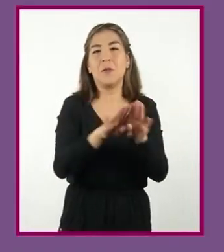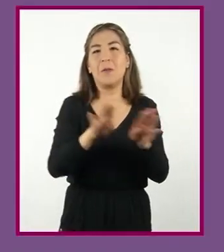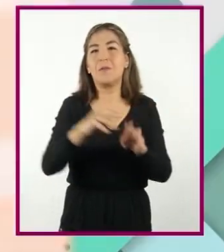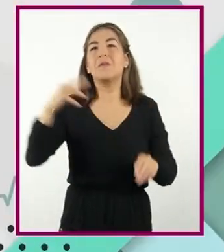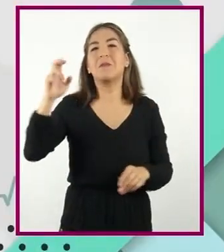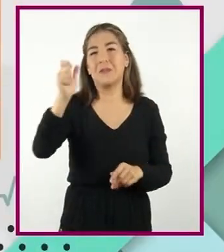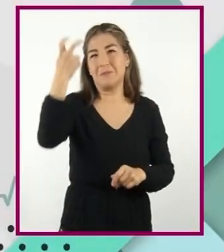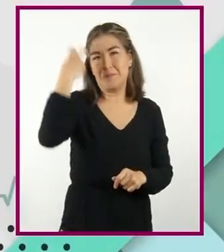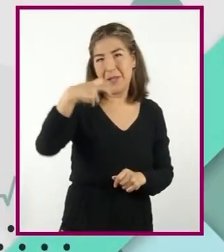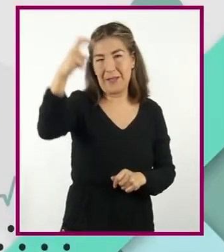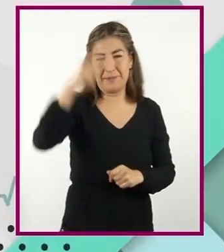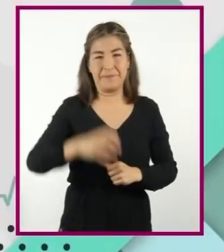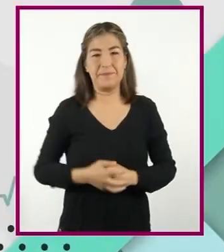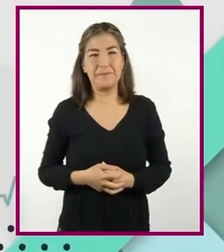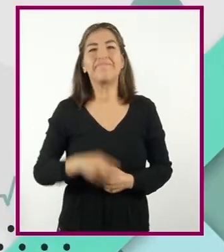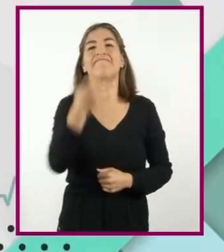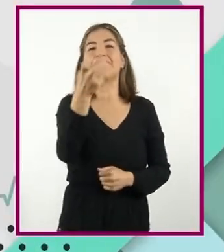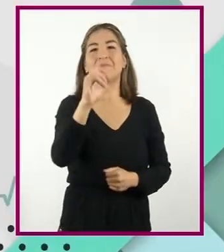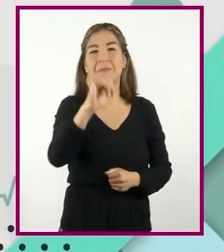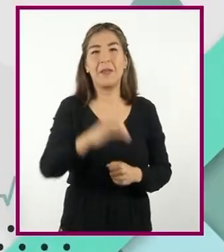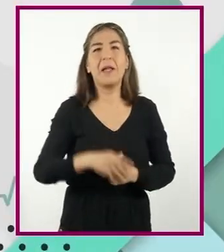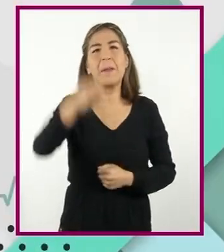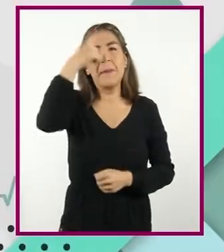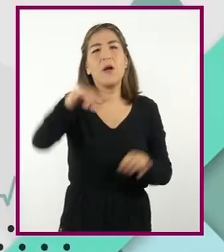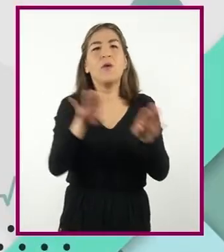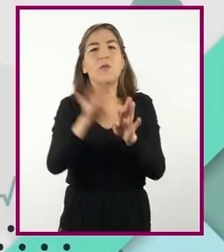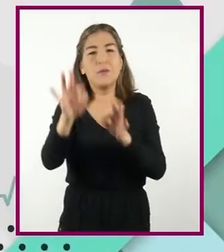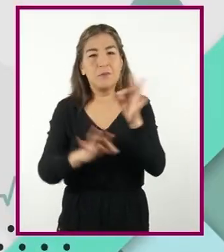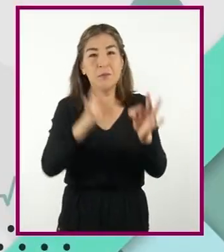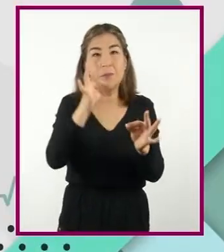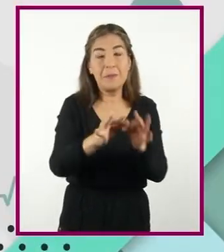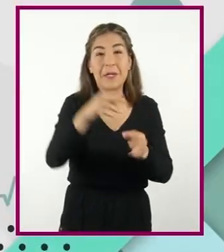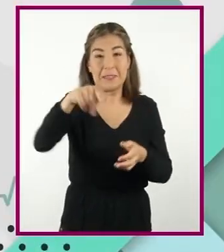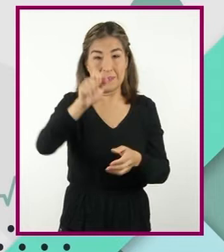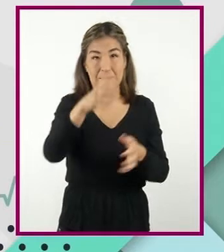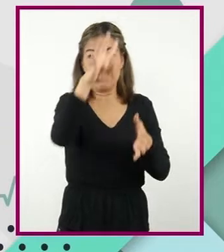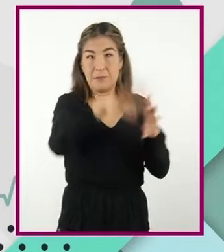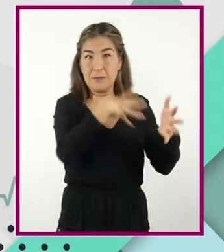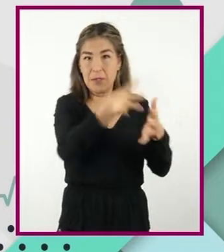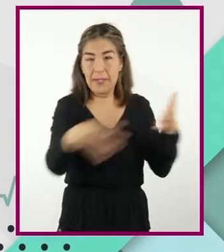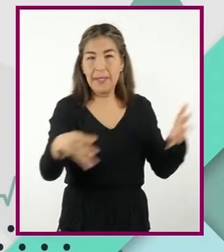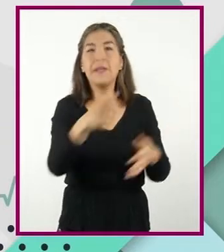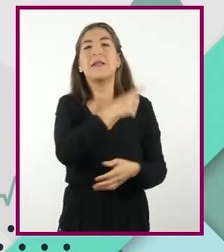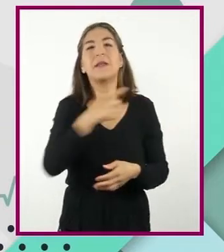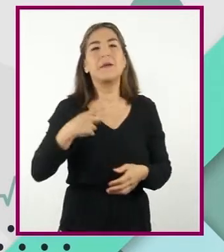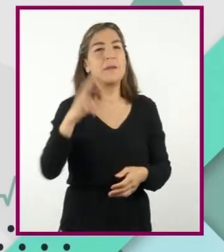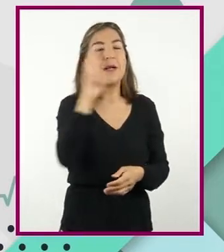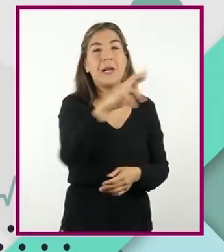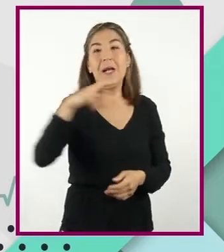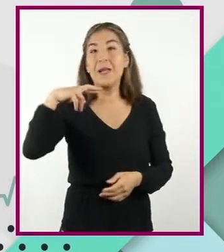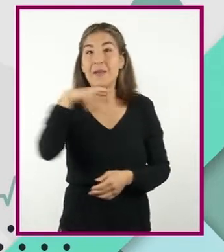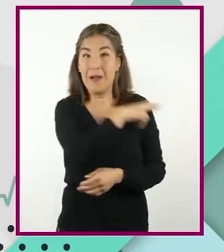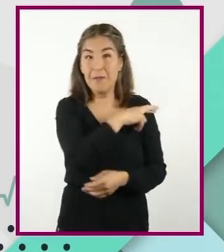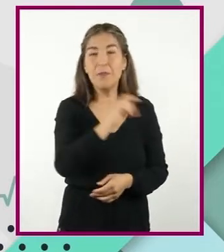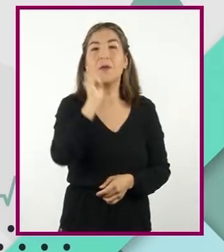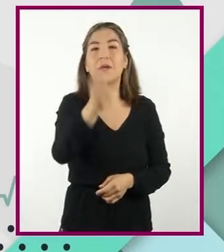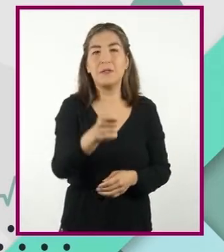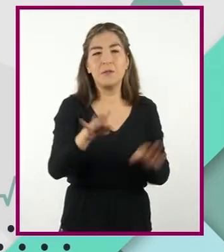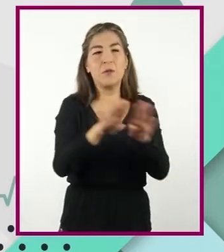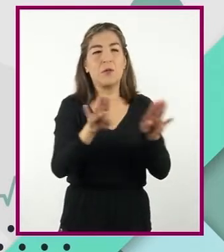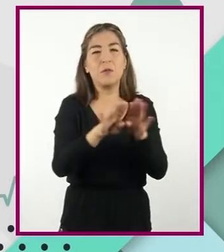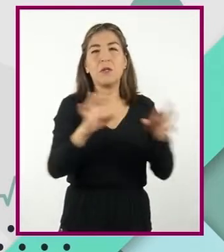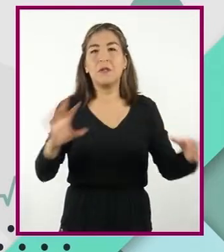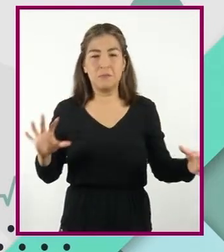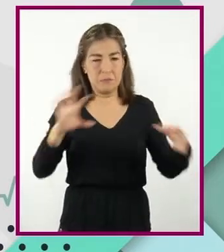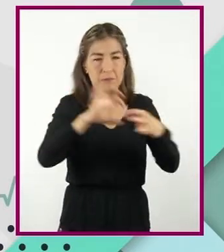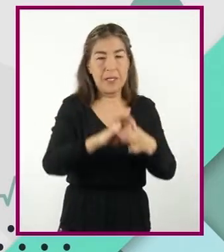viaje. Así es. Para completar los datos de la tabla, consideremos que la rapidez es la relación entre